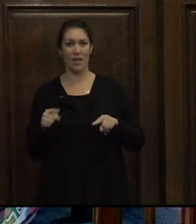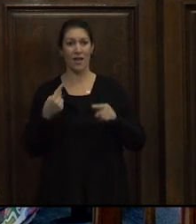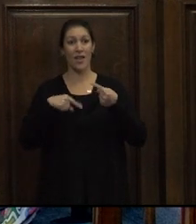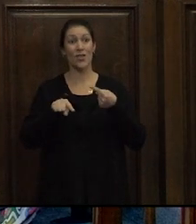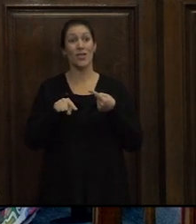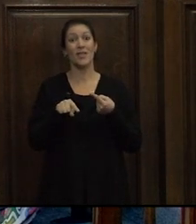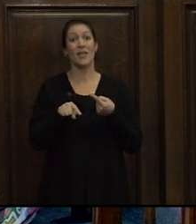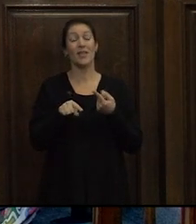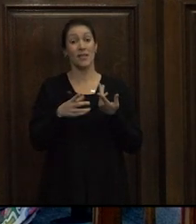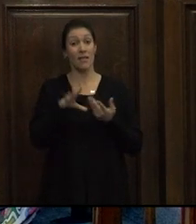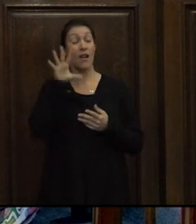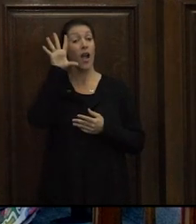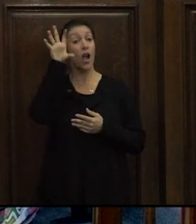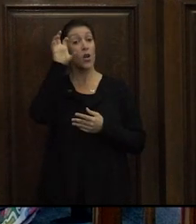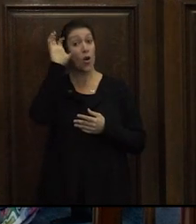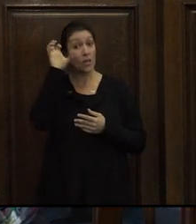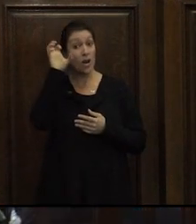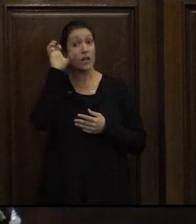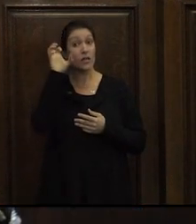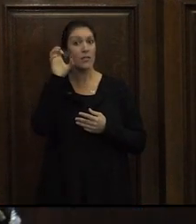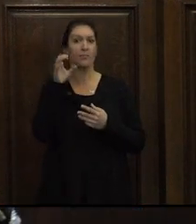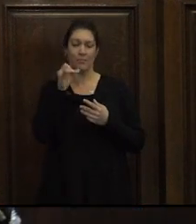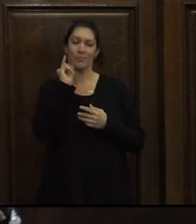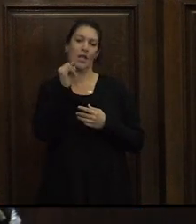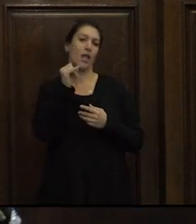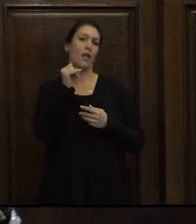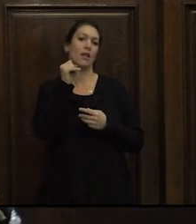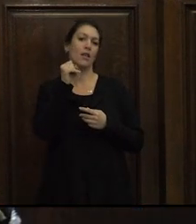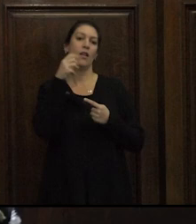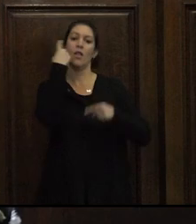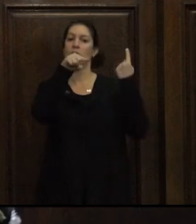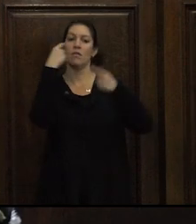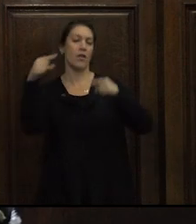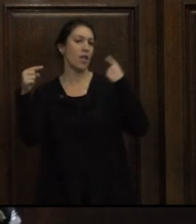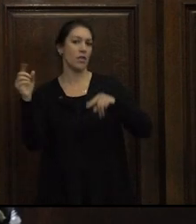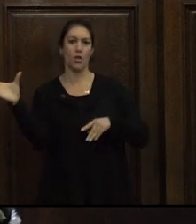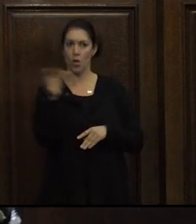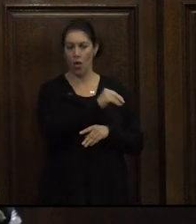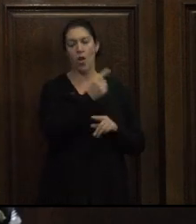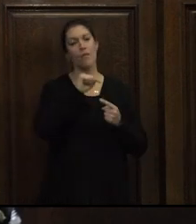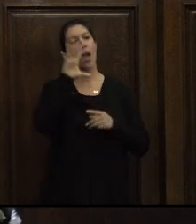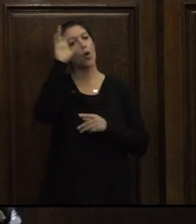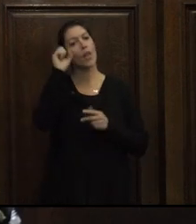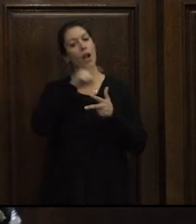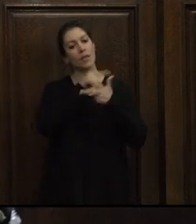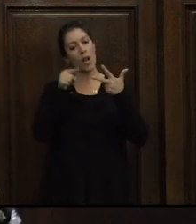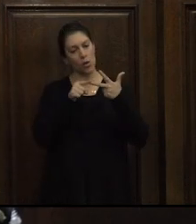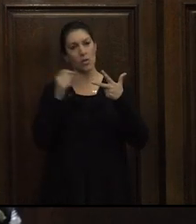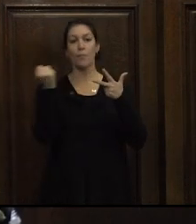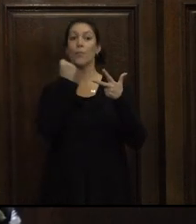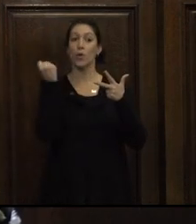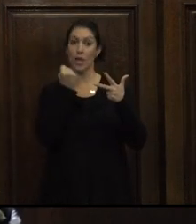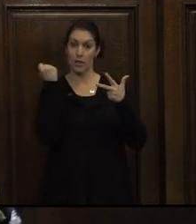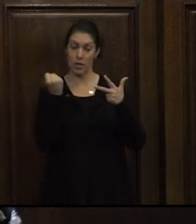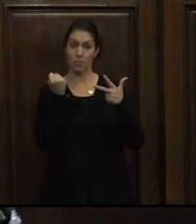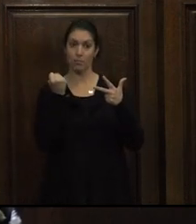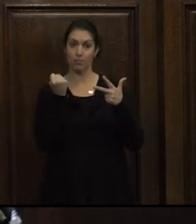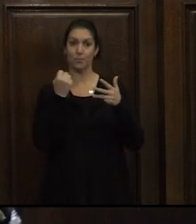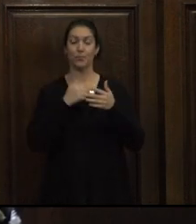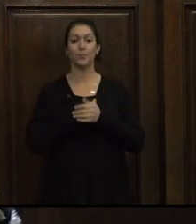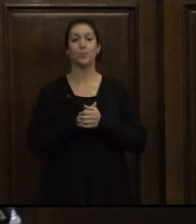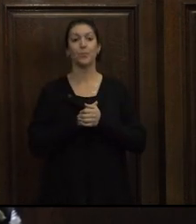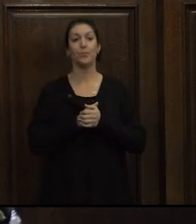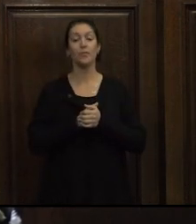que acordar 2 o 3 cosas. Lo otro seremos distintos, no pasa nada, pero acordar 2 o 3 cosas. Entonces,